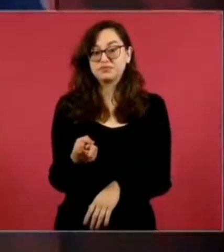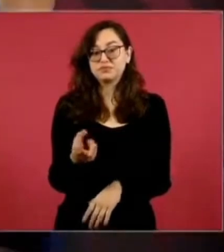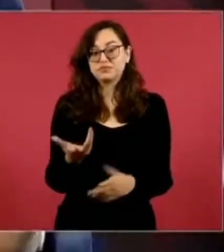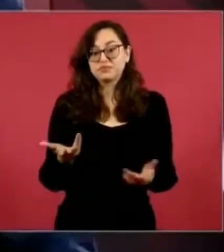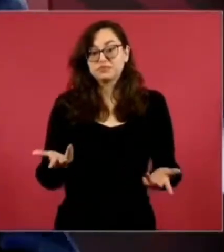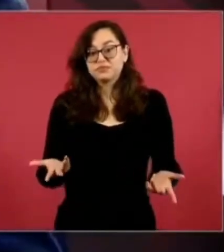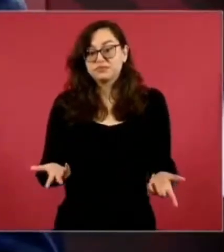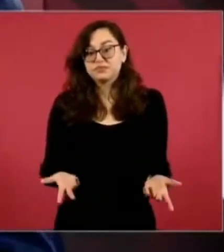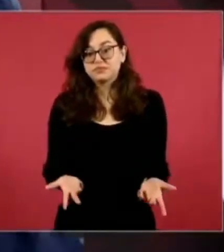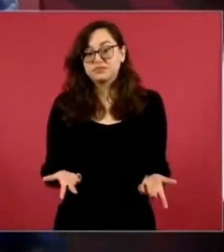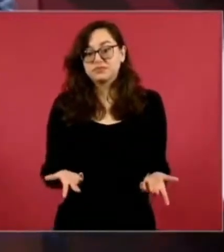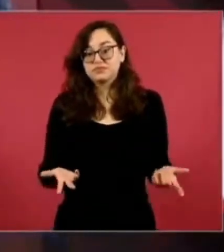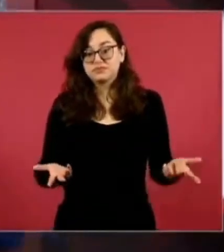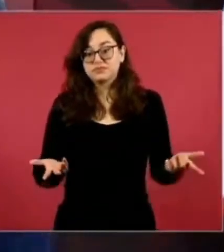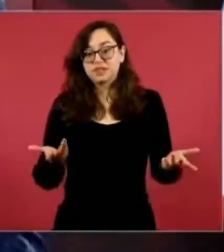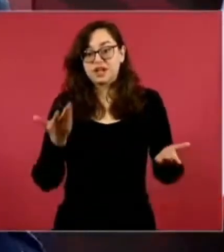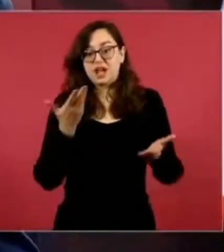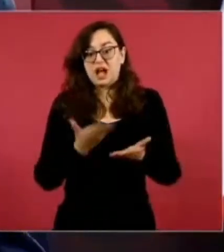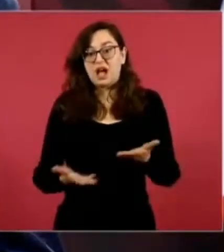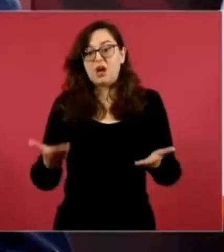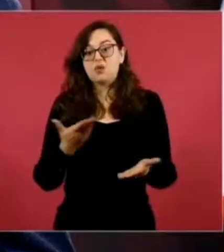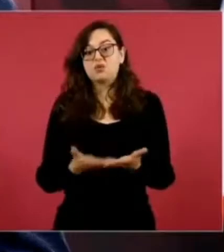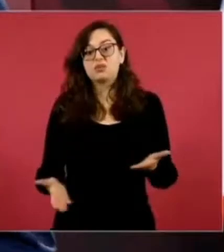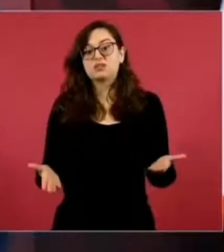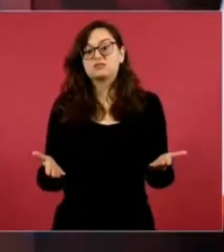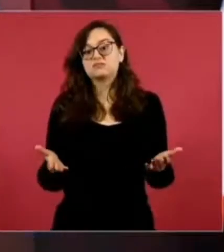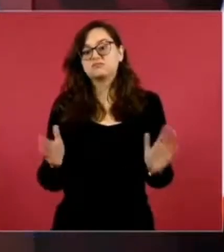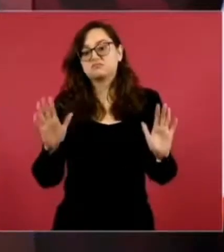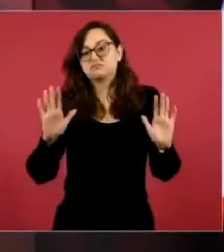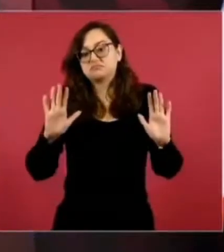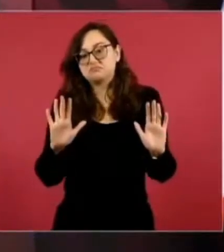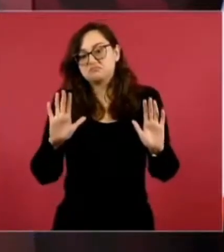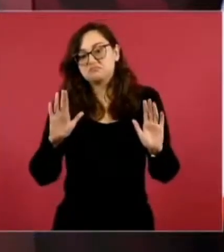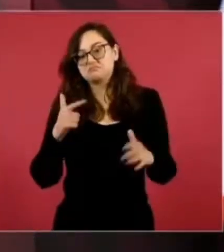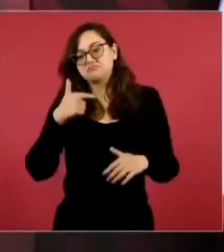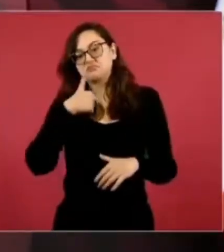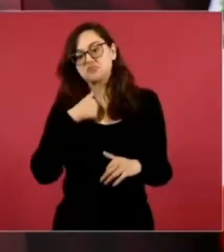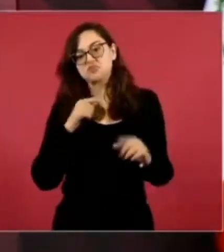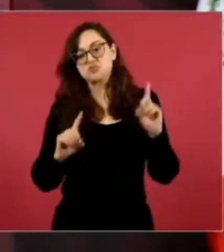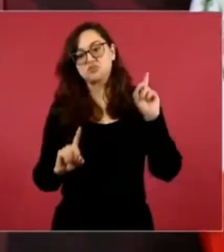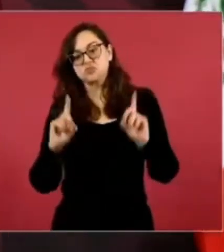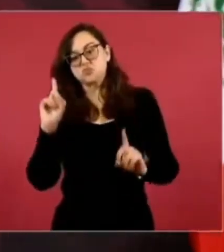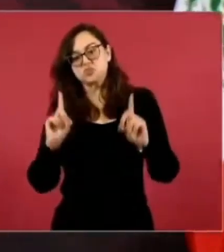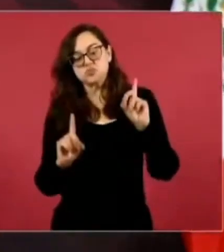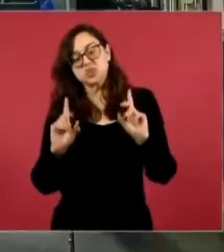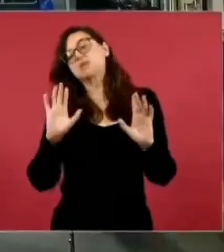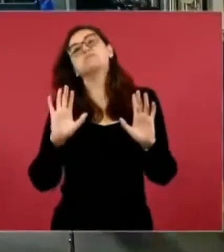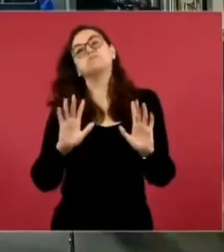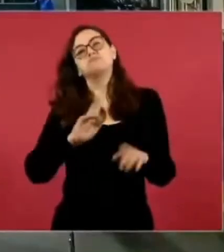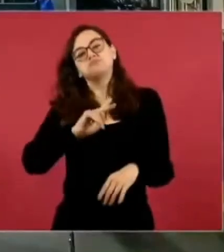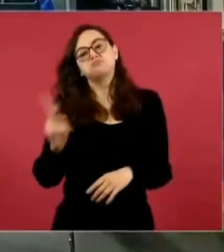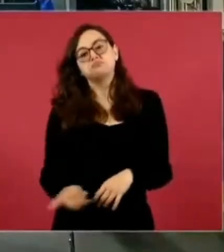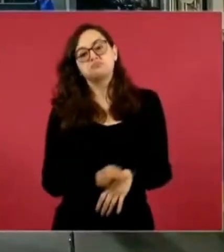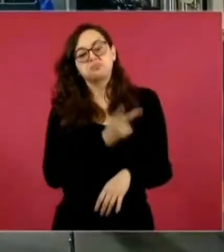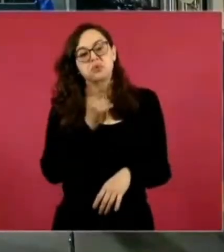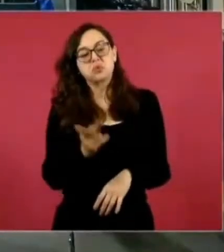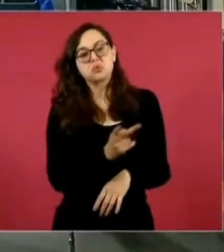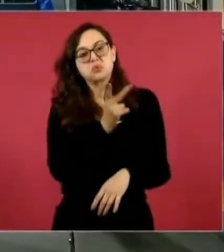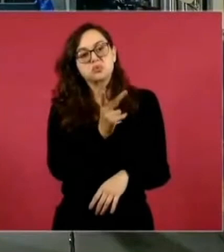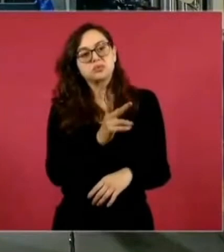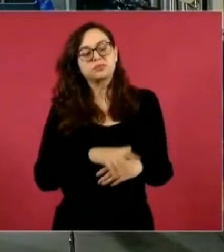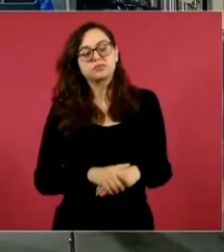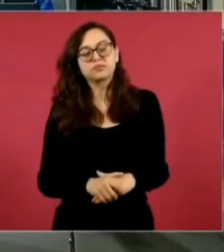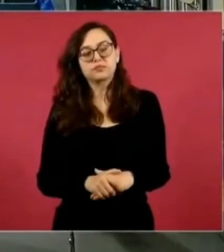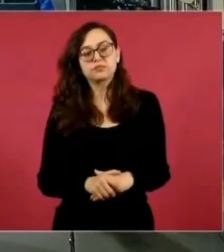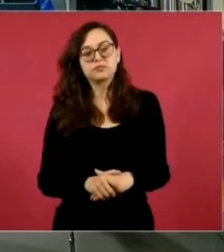Ahora, yo pregunto a quienes están tomando estas iniciativas, ¿ya les